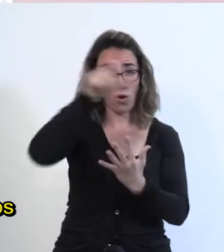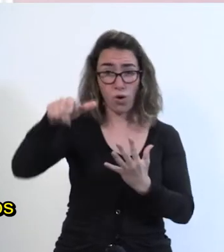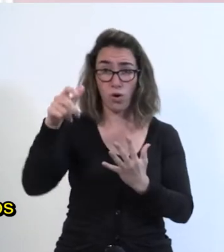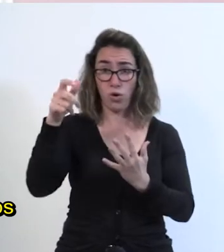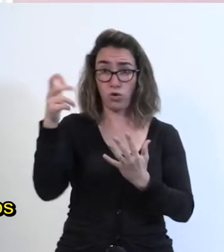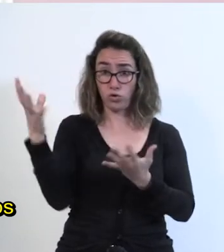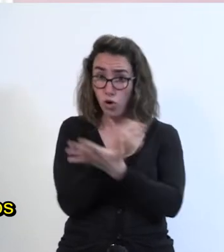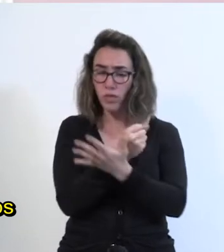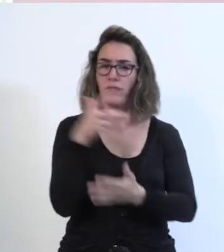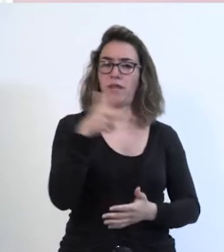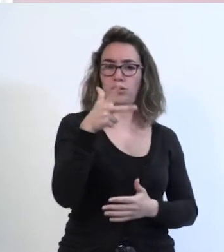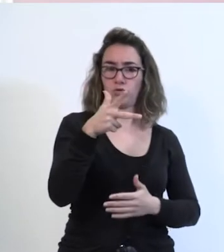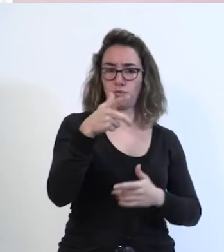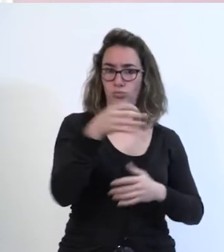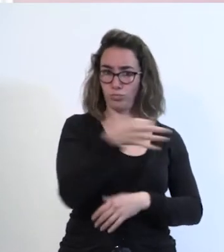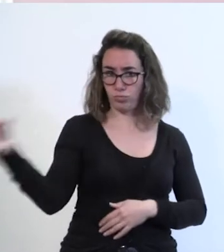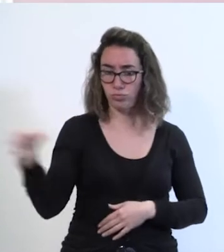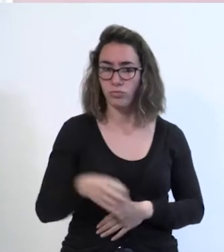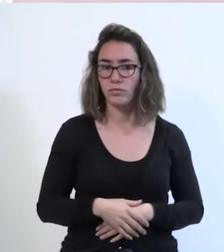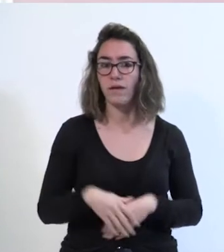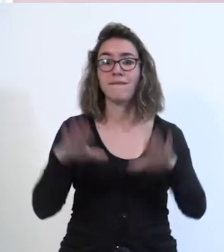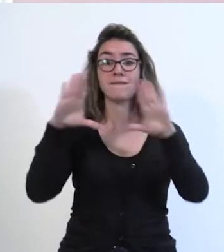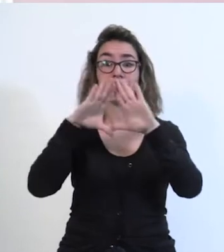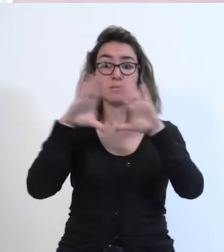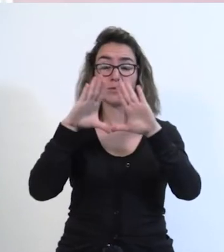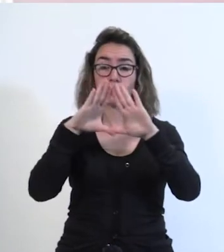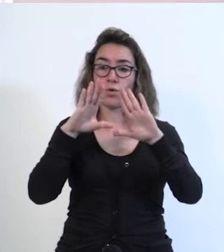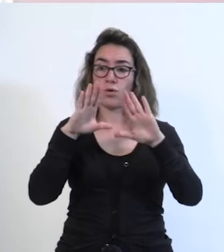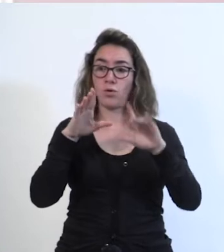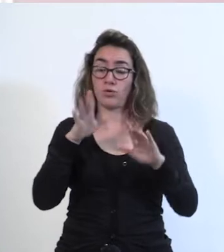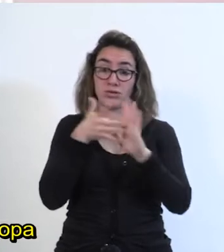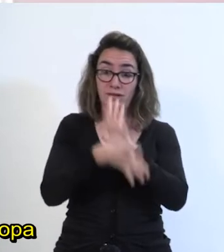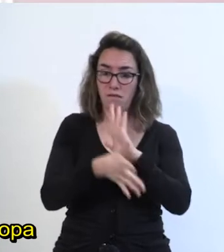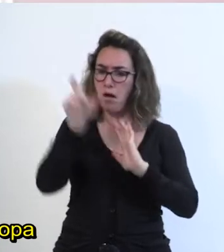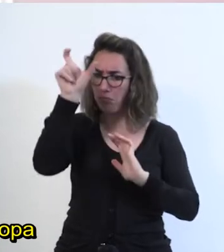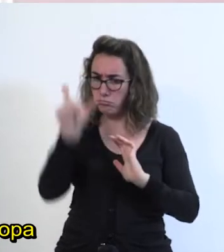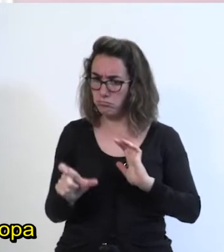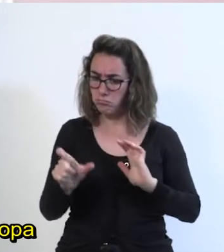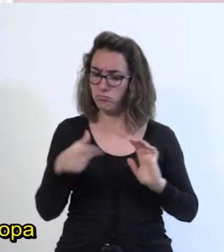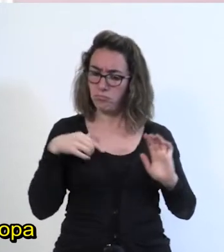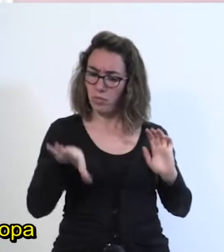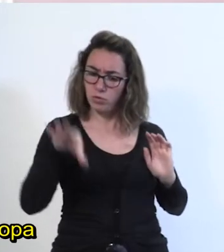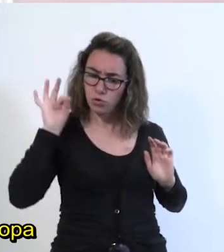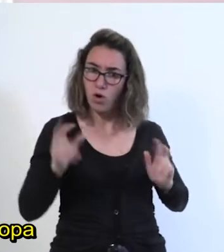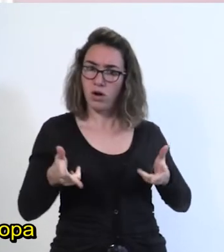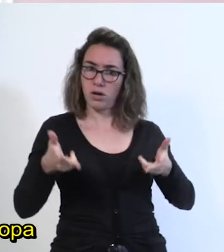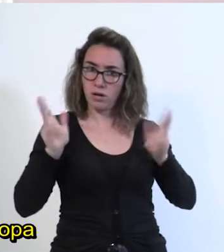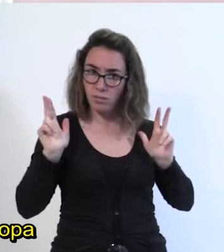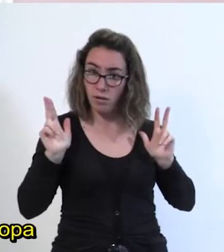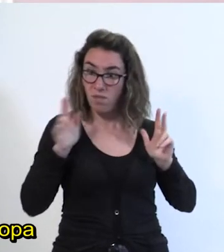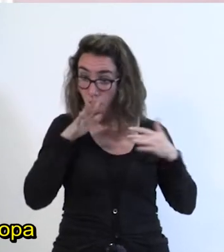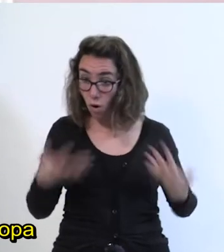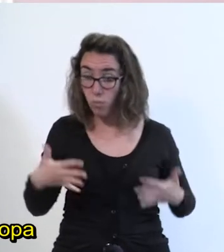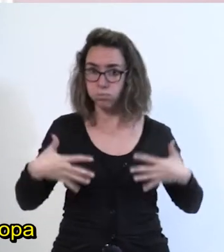de todas las personas. El feminismo como defensa de un sujeto político libre de decidir, sea en contra de una